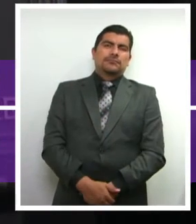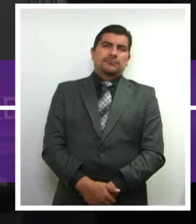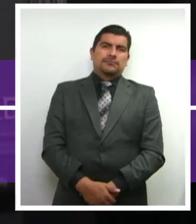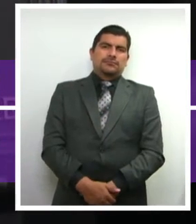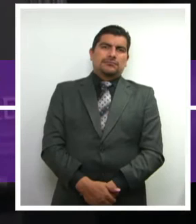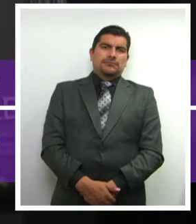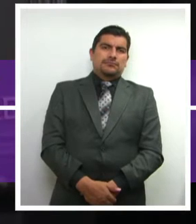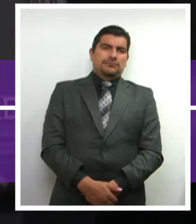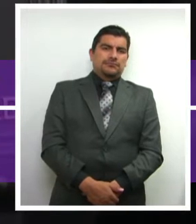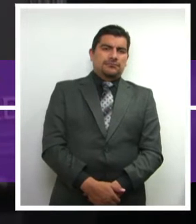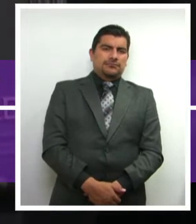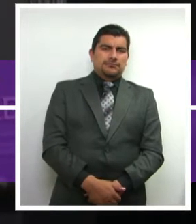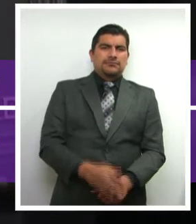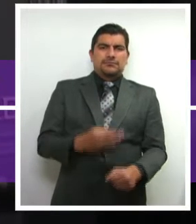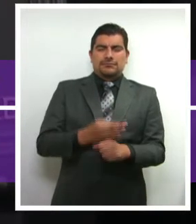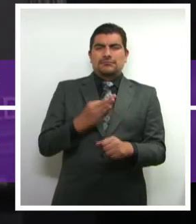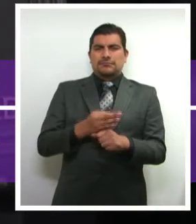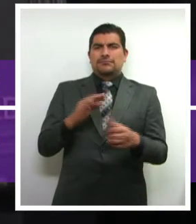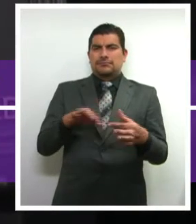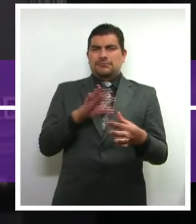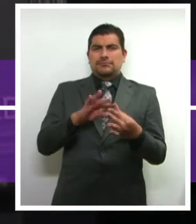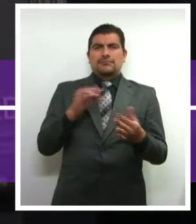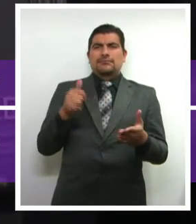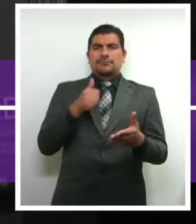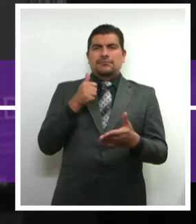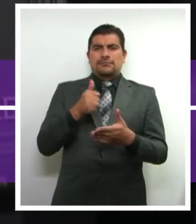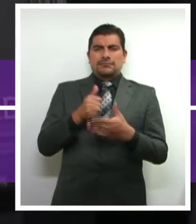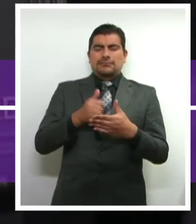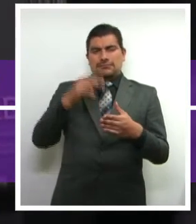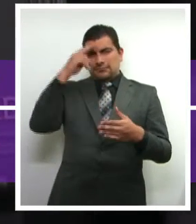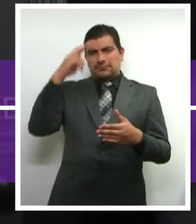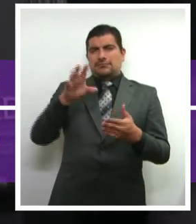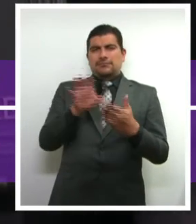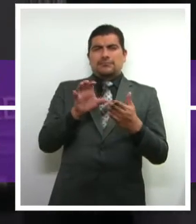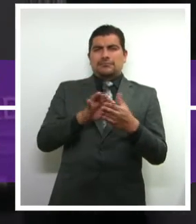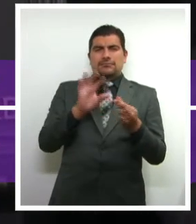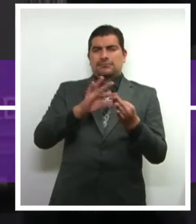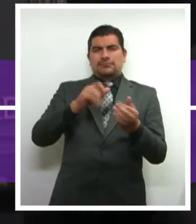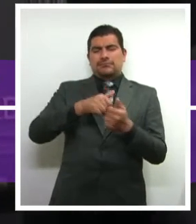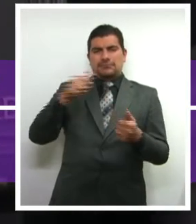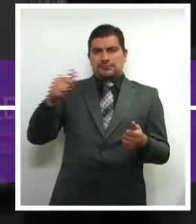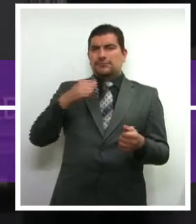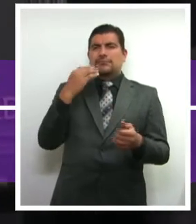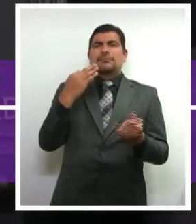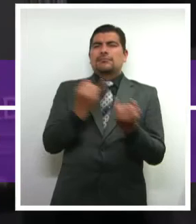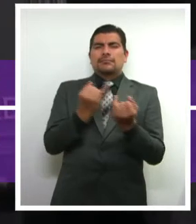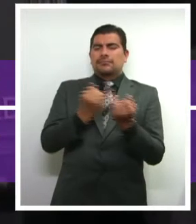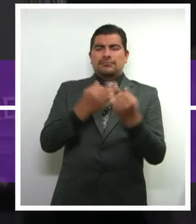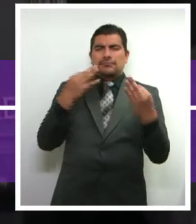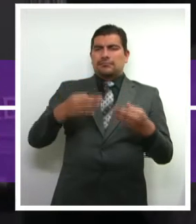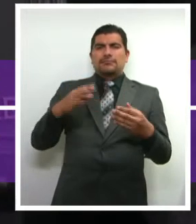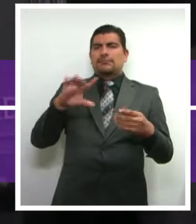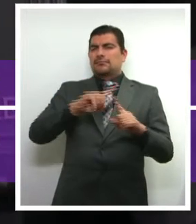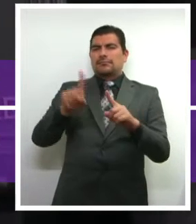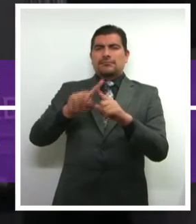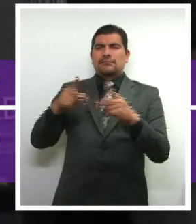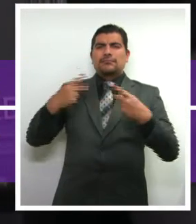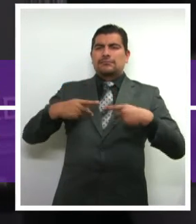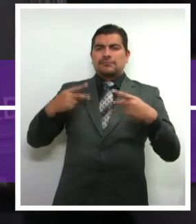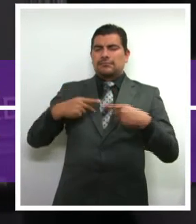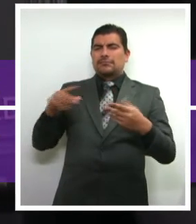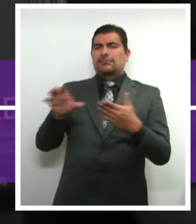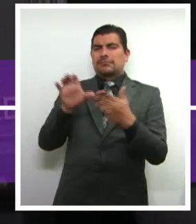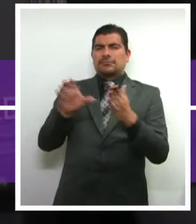En la Ciudad de México, los pueblos originarios mantienen sus propias formas de organización política,